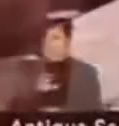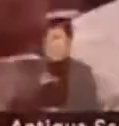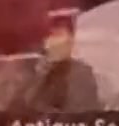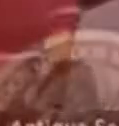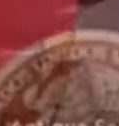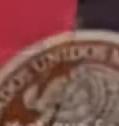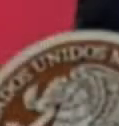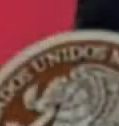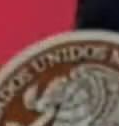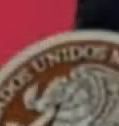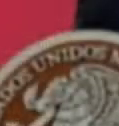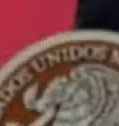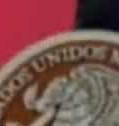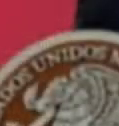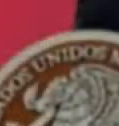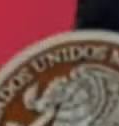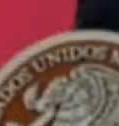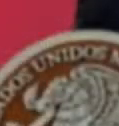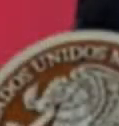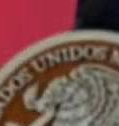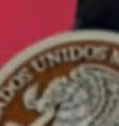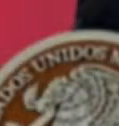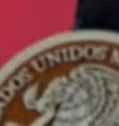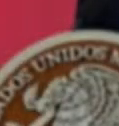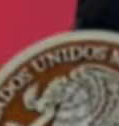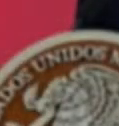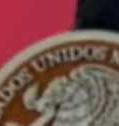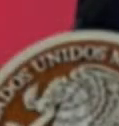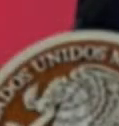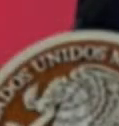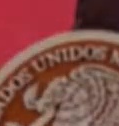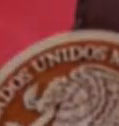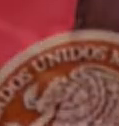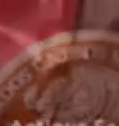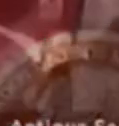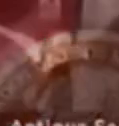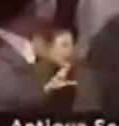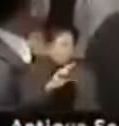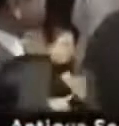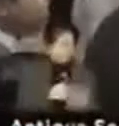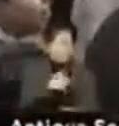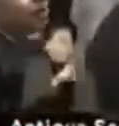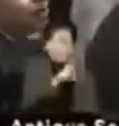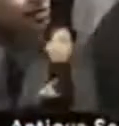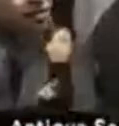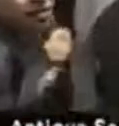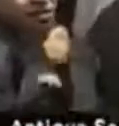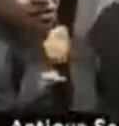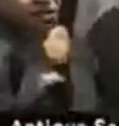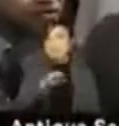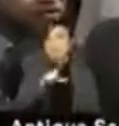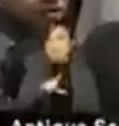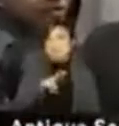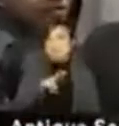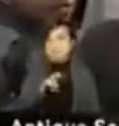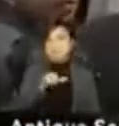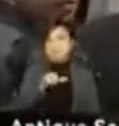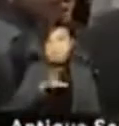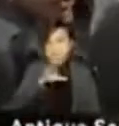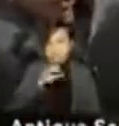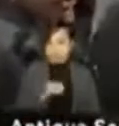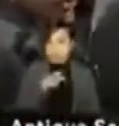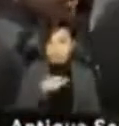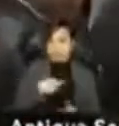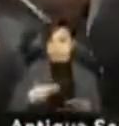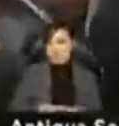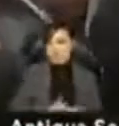República. Y al mismo tiempo, muchos de sus grandes, digamos, de sus operadores más eficaces, de